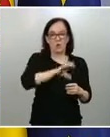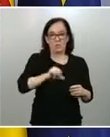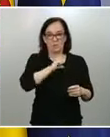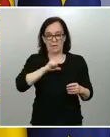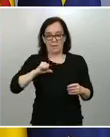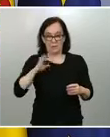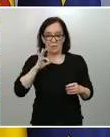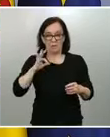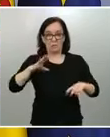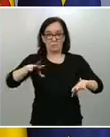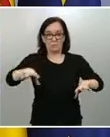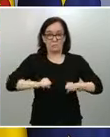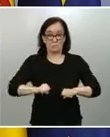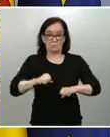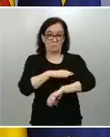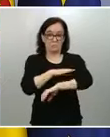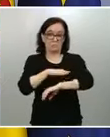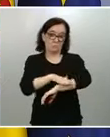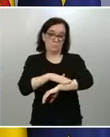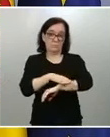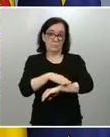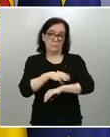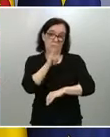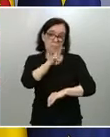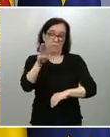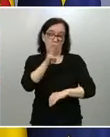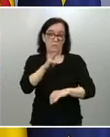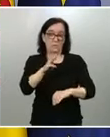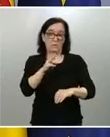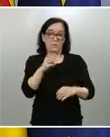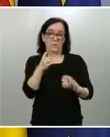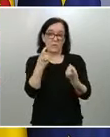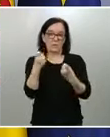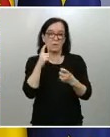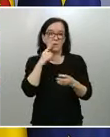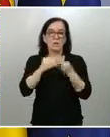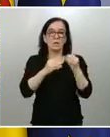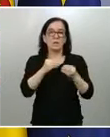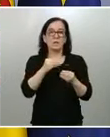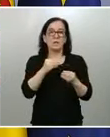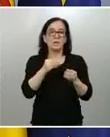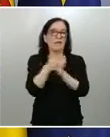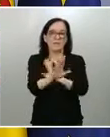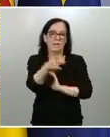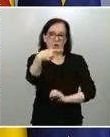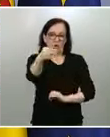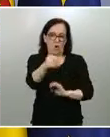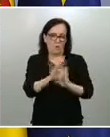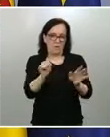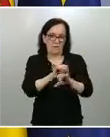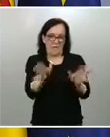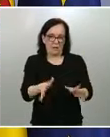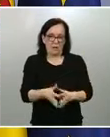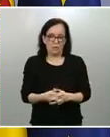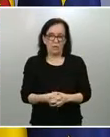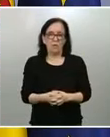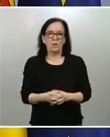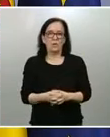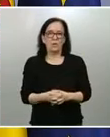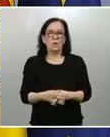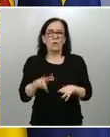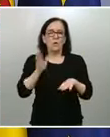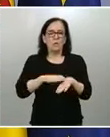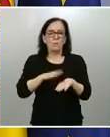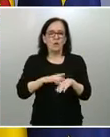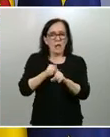necesita una abstención equivale 1 en este caso con claridad porque metemos presión a partido